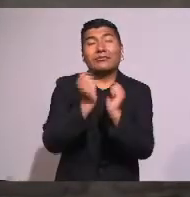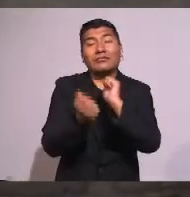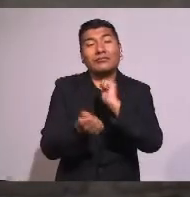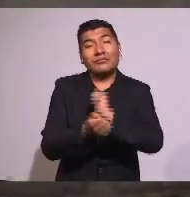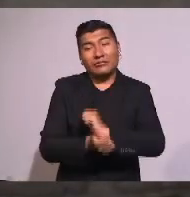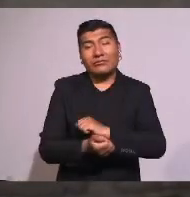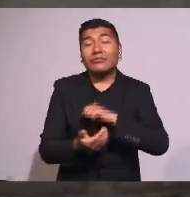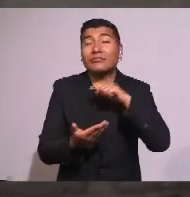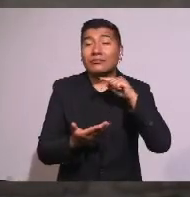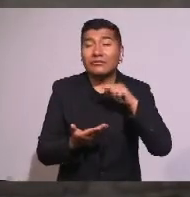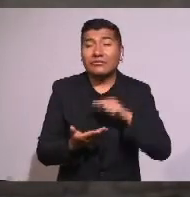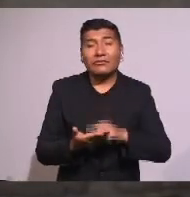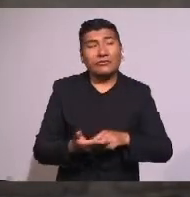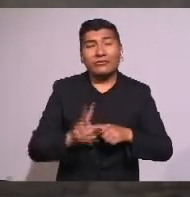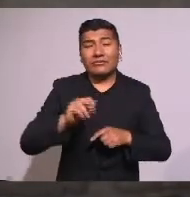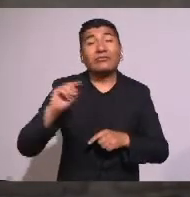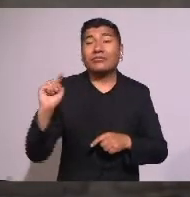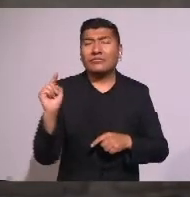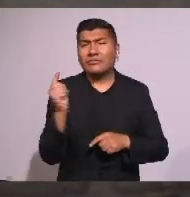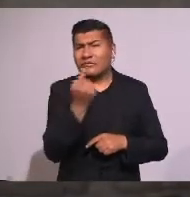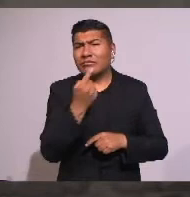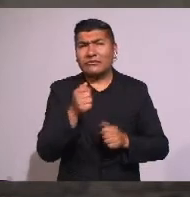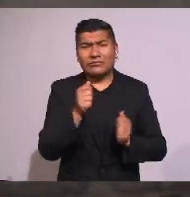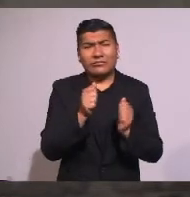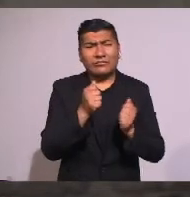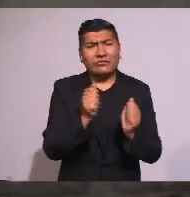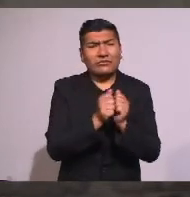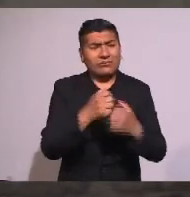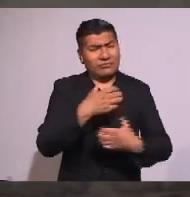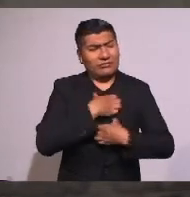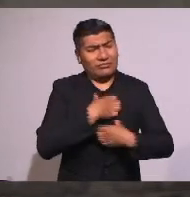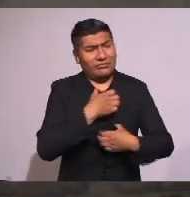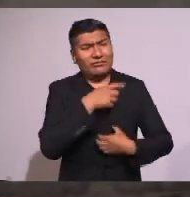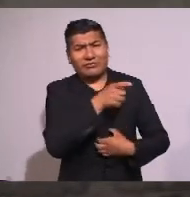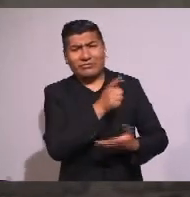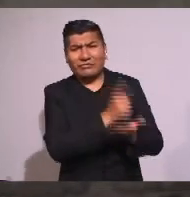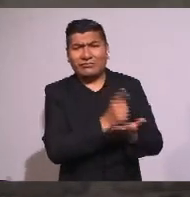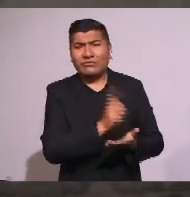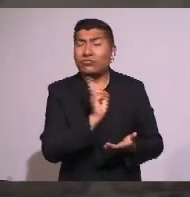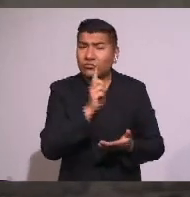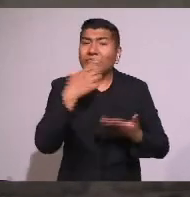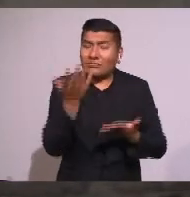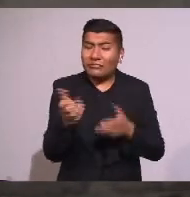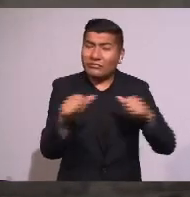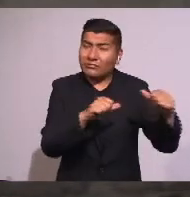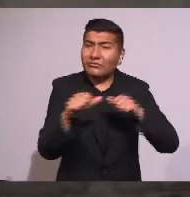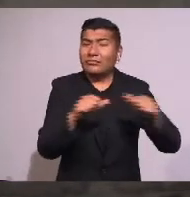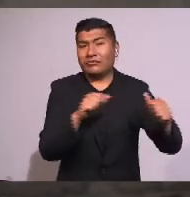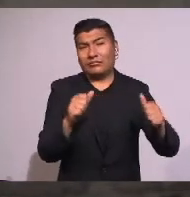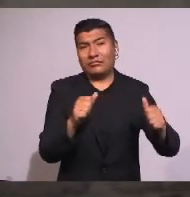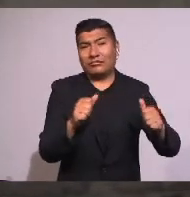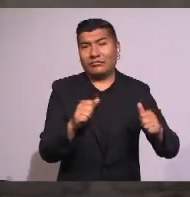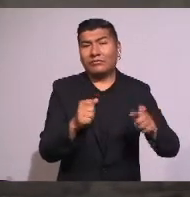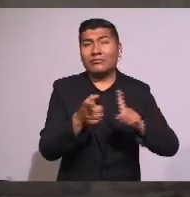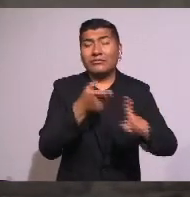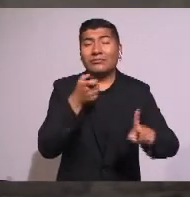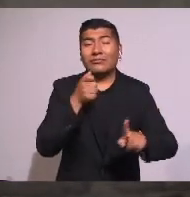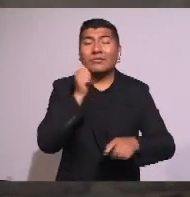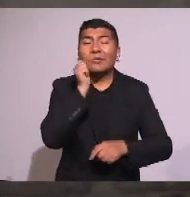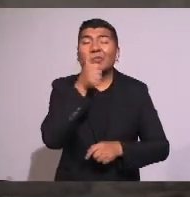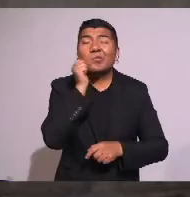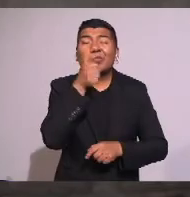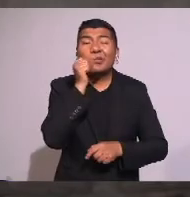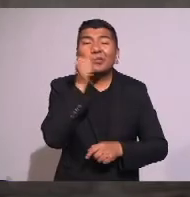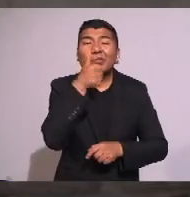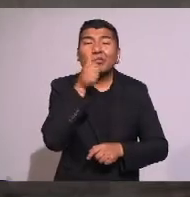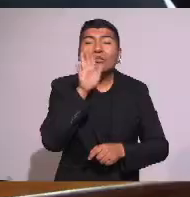realidades. No basta solo con denunciarlas, hay que actuar. Desde tu día a día, con